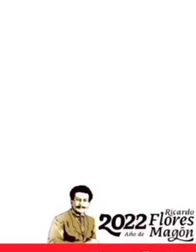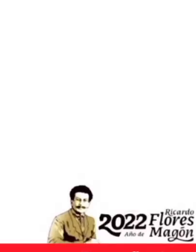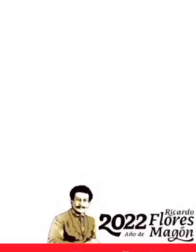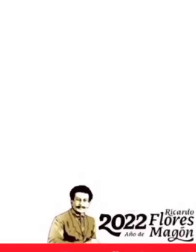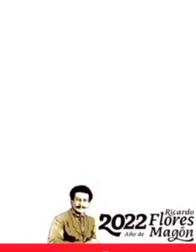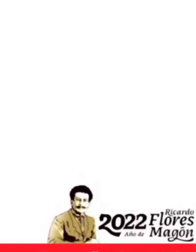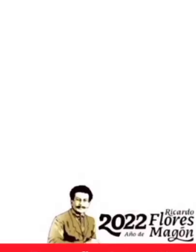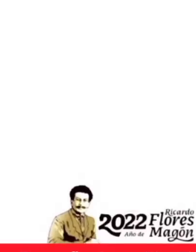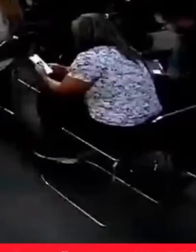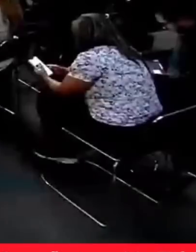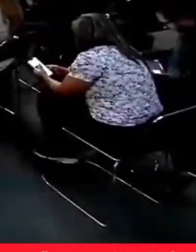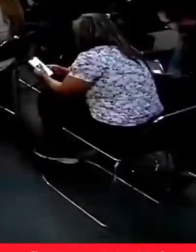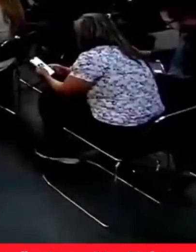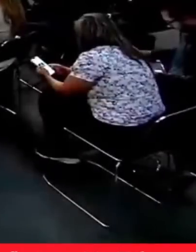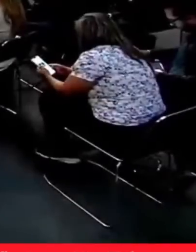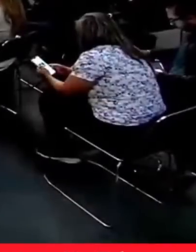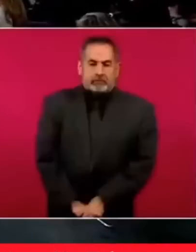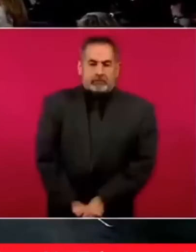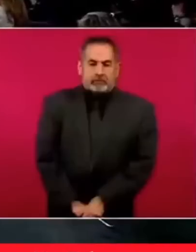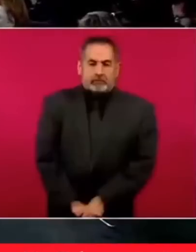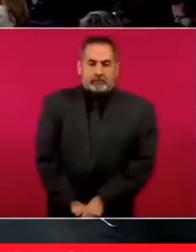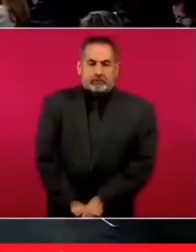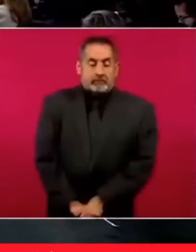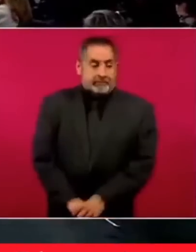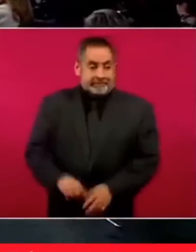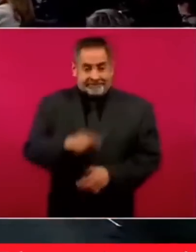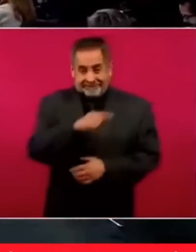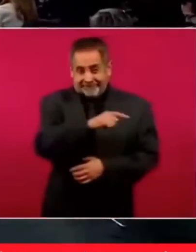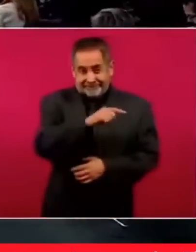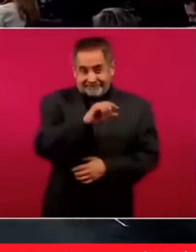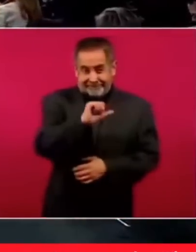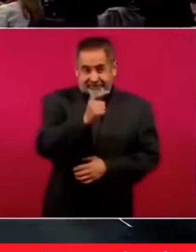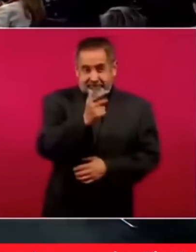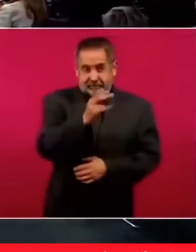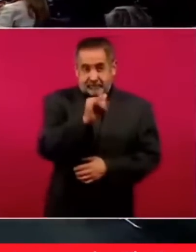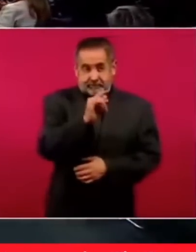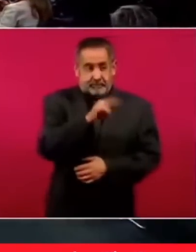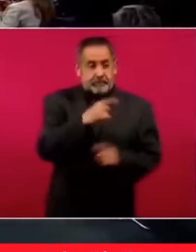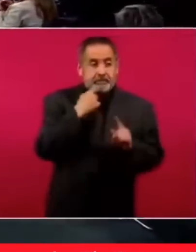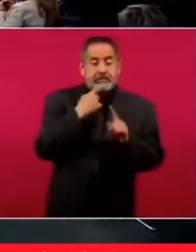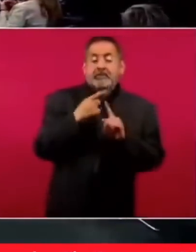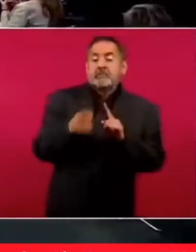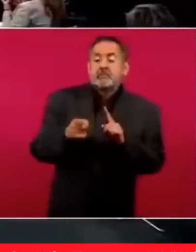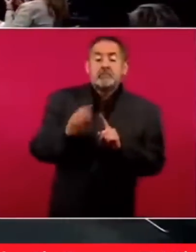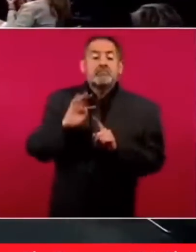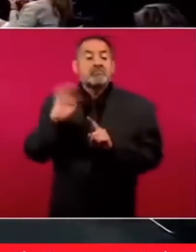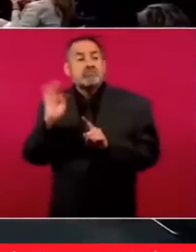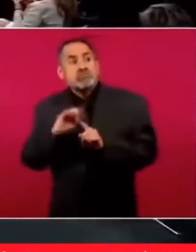iba a ser como un huracán,